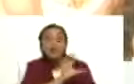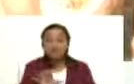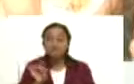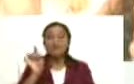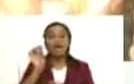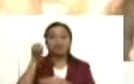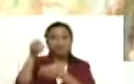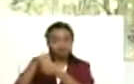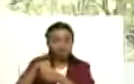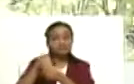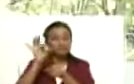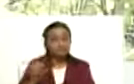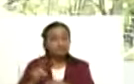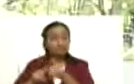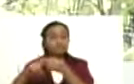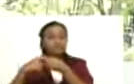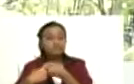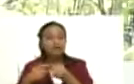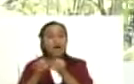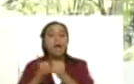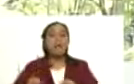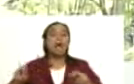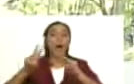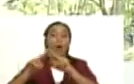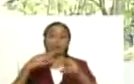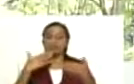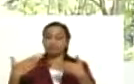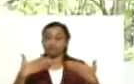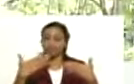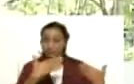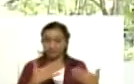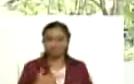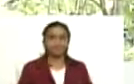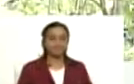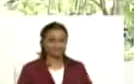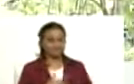culturas, religiones, ideologías. Bien, ahí tenía las declaraciones del presidente de la República.